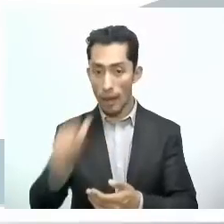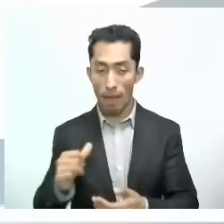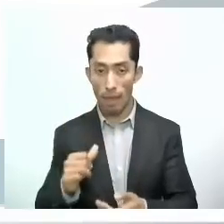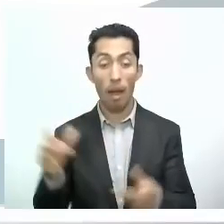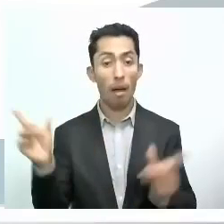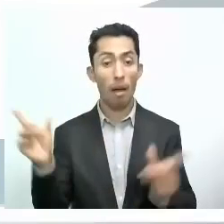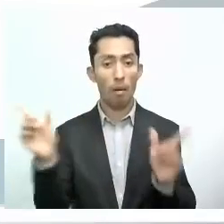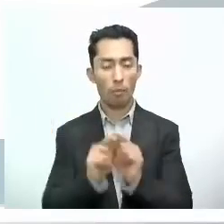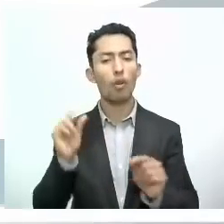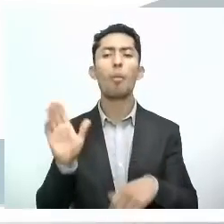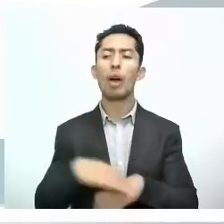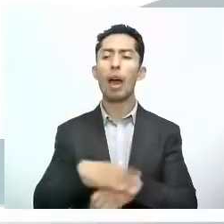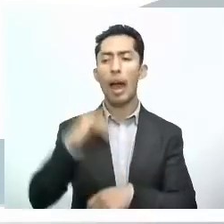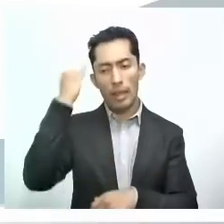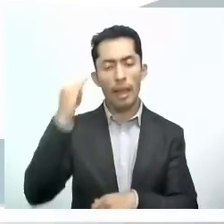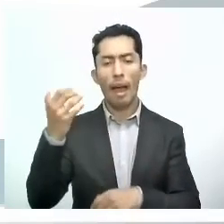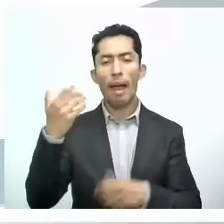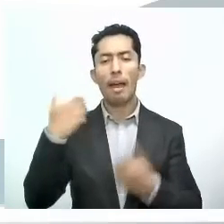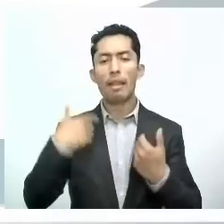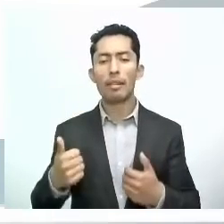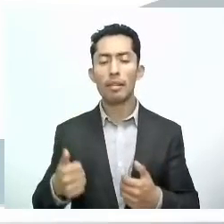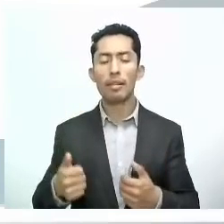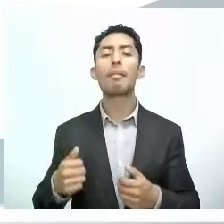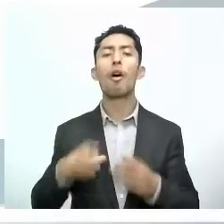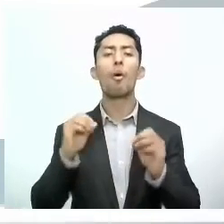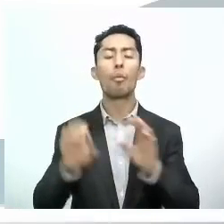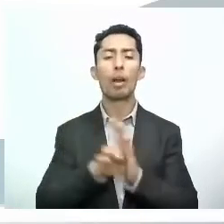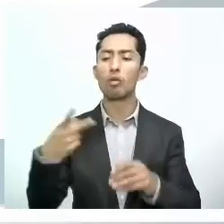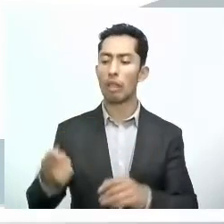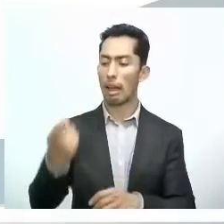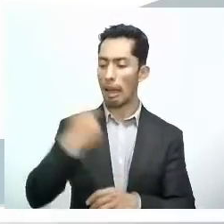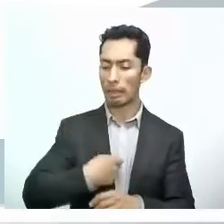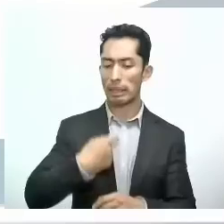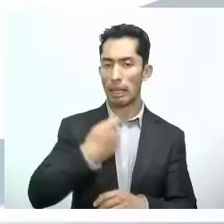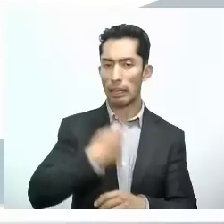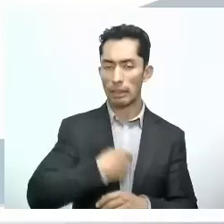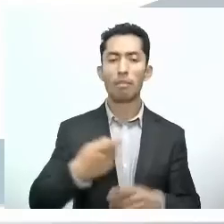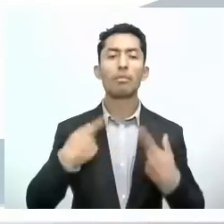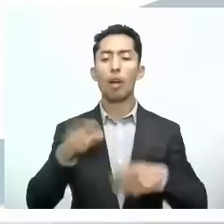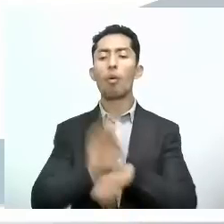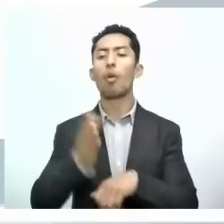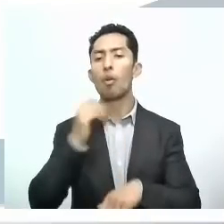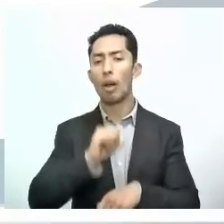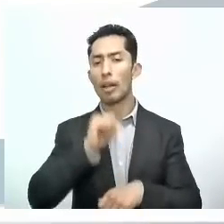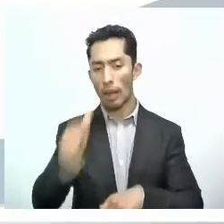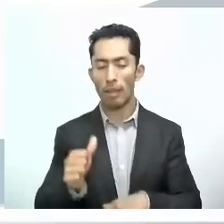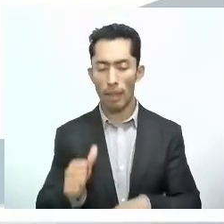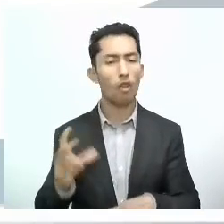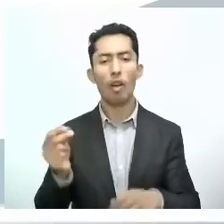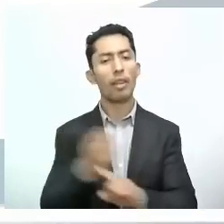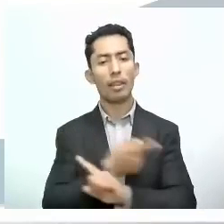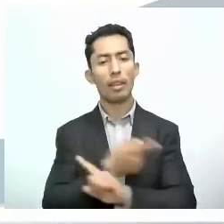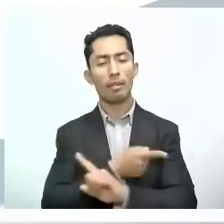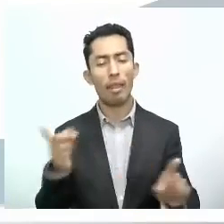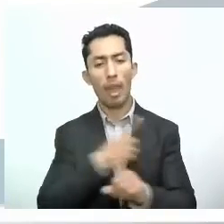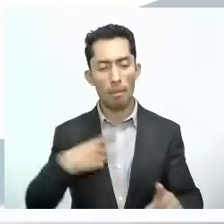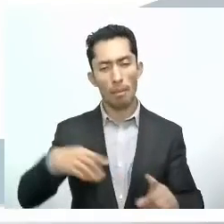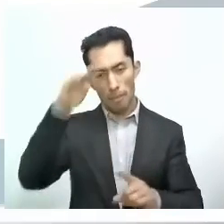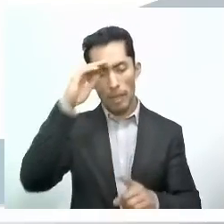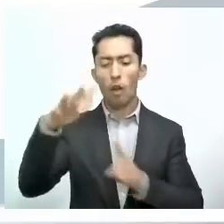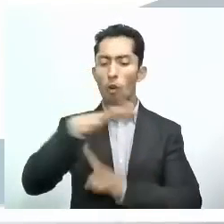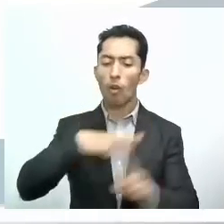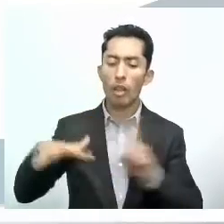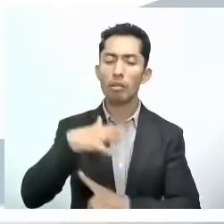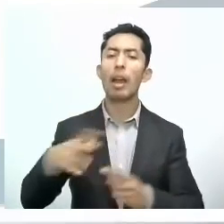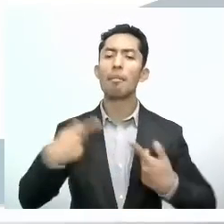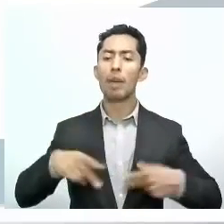son indígenas, como asignando inclusive su identidad como vulnerable. Más bien hay que ver que el contexto de exclusión es